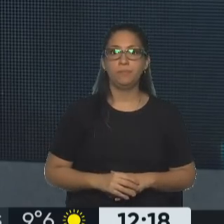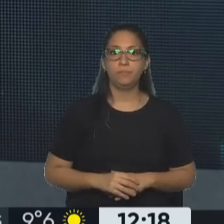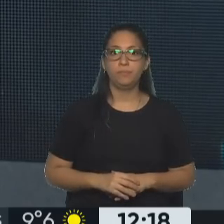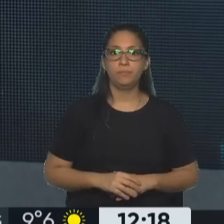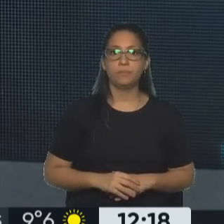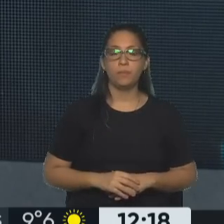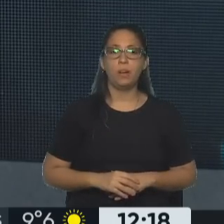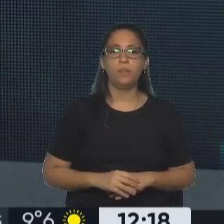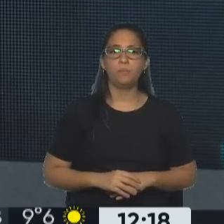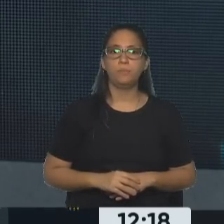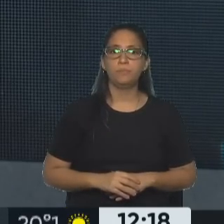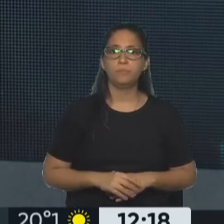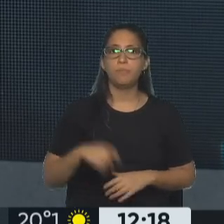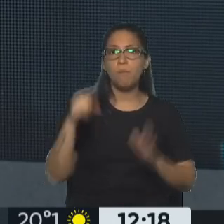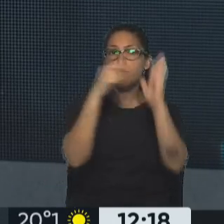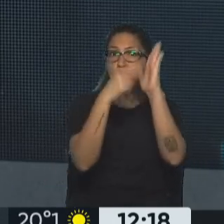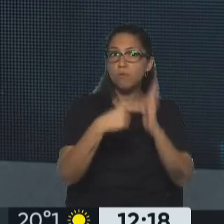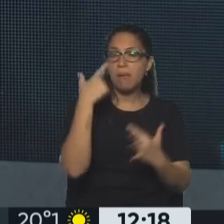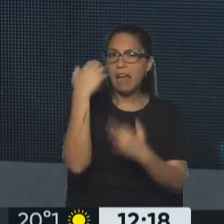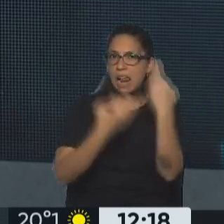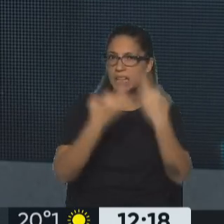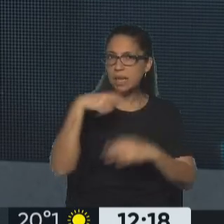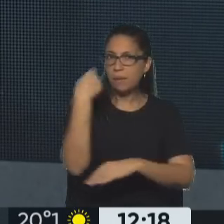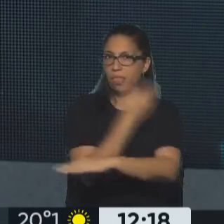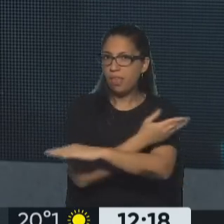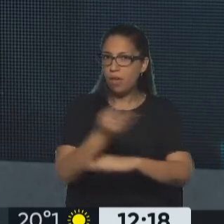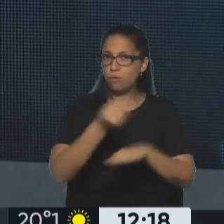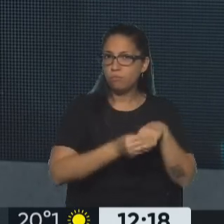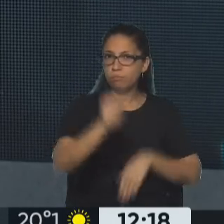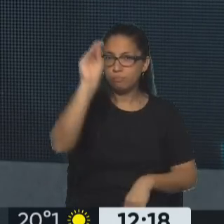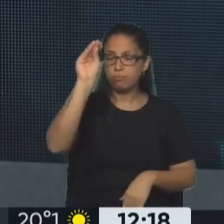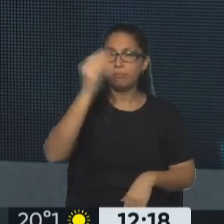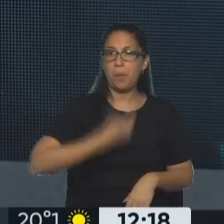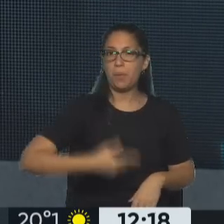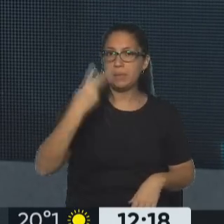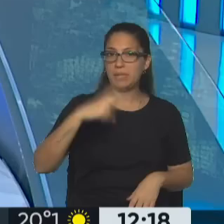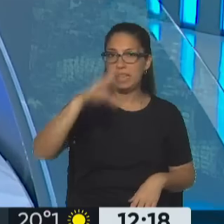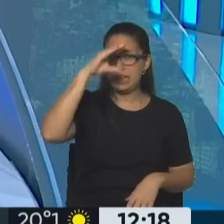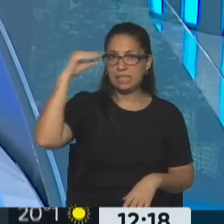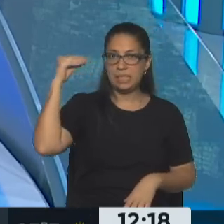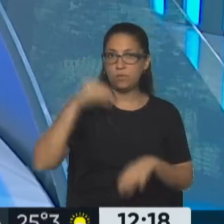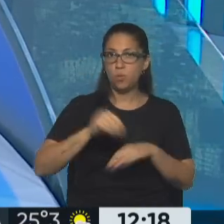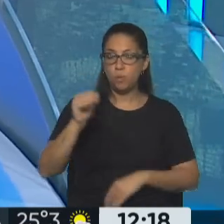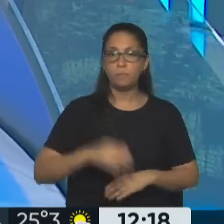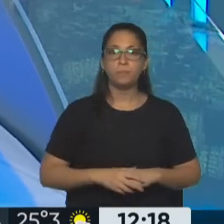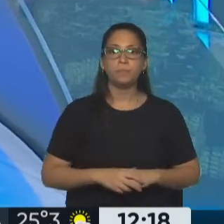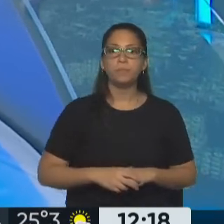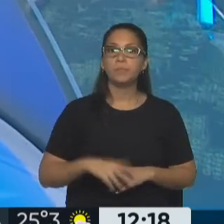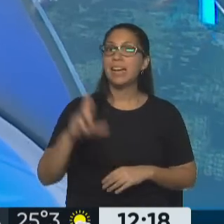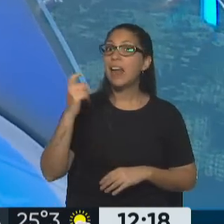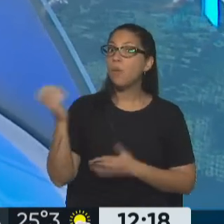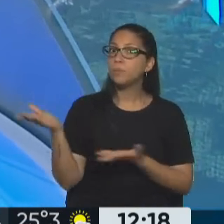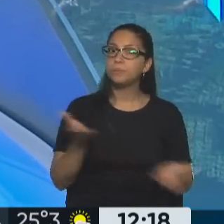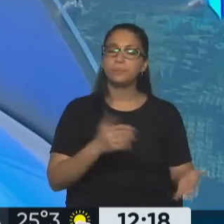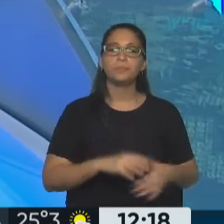Bueno, varios puntos para empezar ya a analizar de este video que publica en las redes sociales la vicepresidenta de la Nación. Raúl, a ver. En principio,